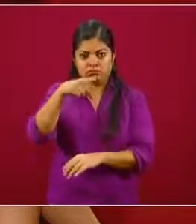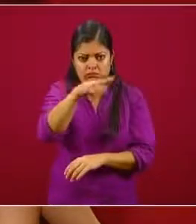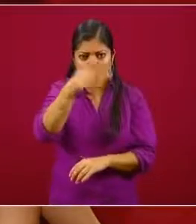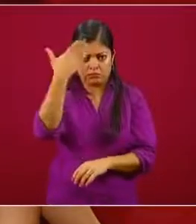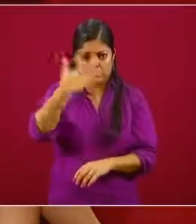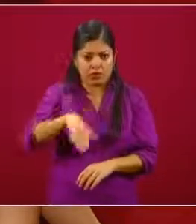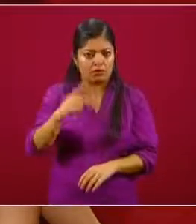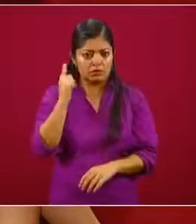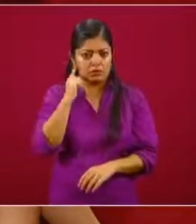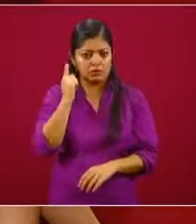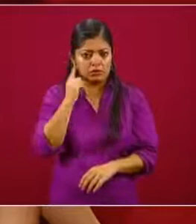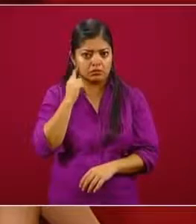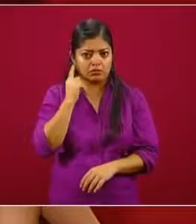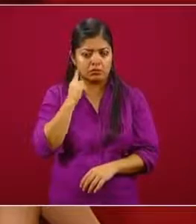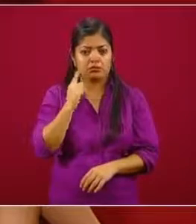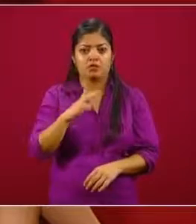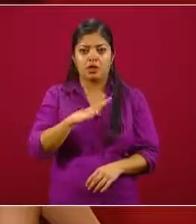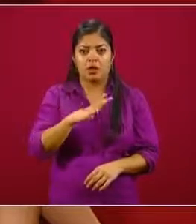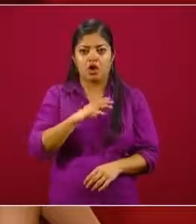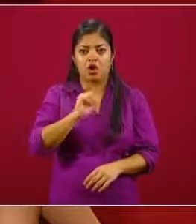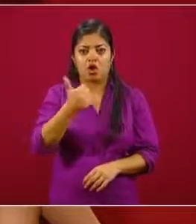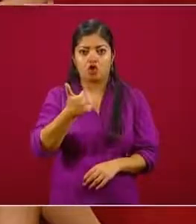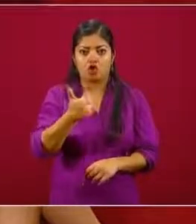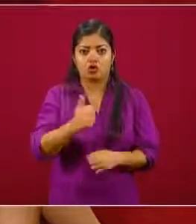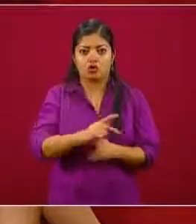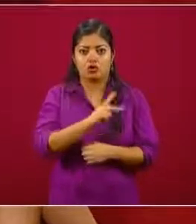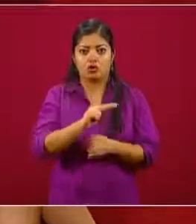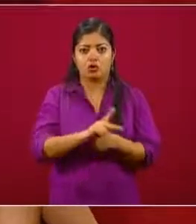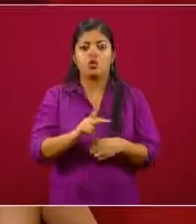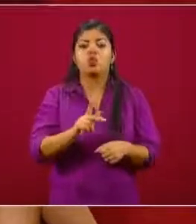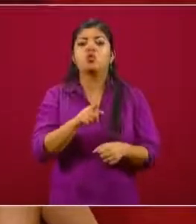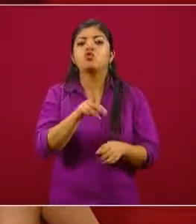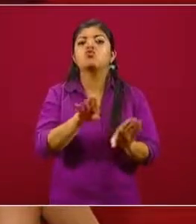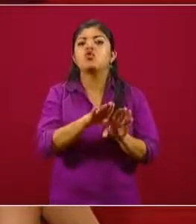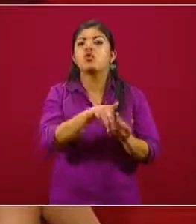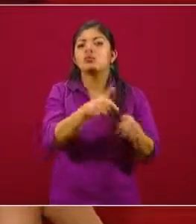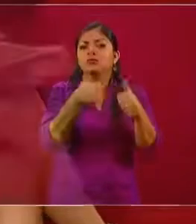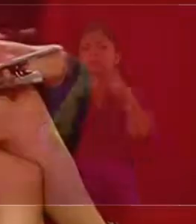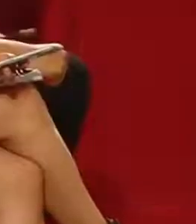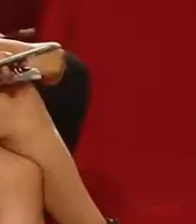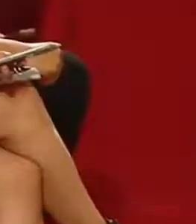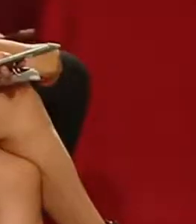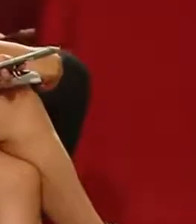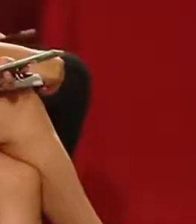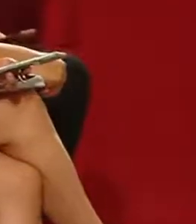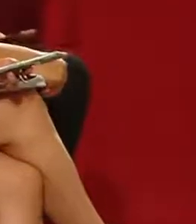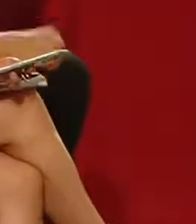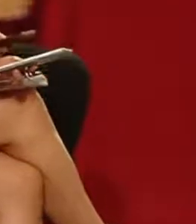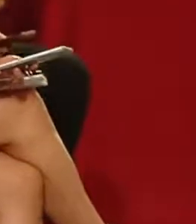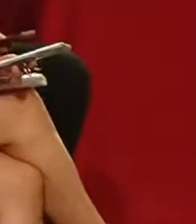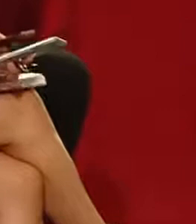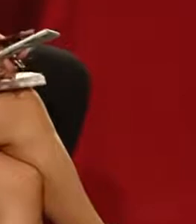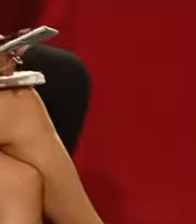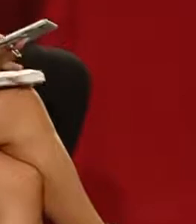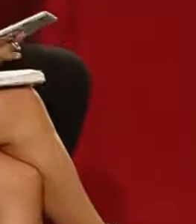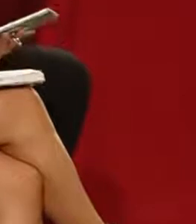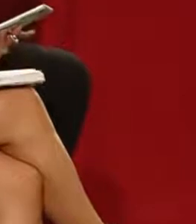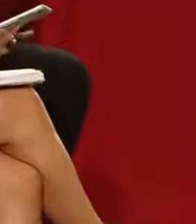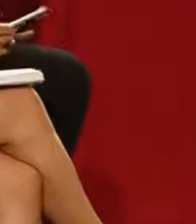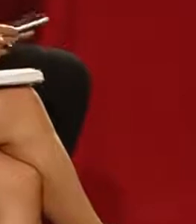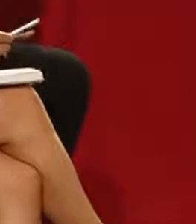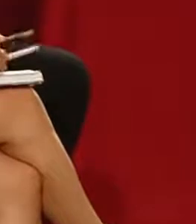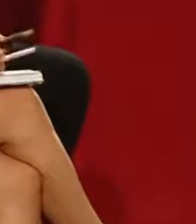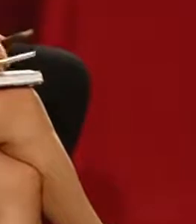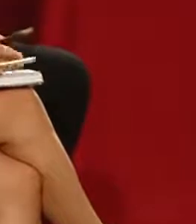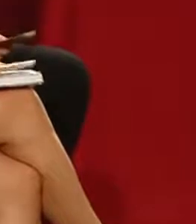detectado que esto haya ocurrido en otros lugares del país y qué tipo de intervención se puede tener desde el gobierno para evitar este tipo de